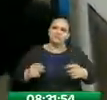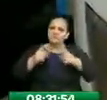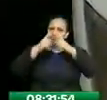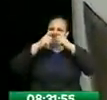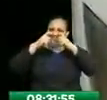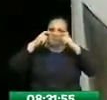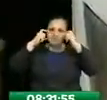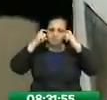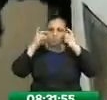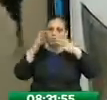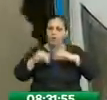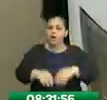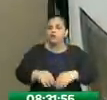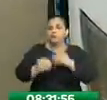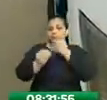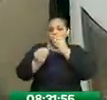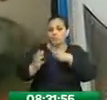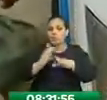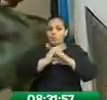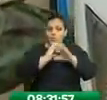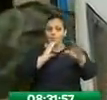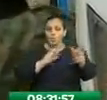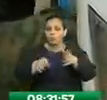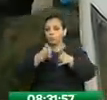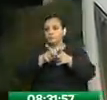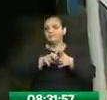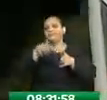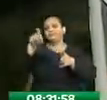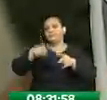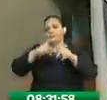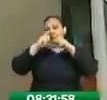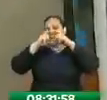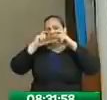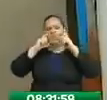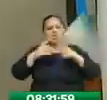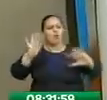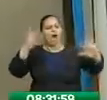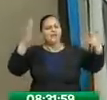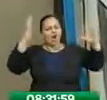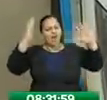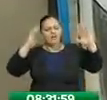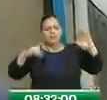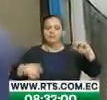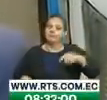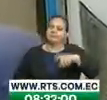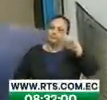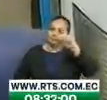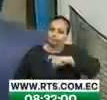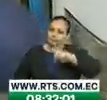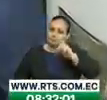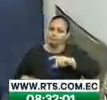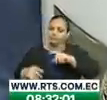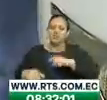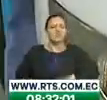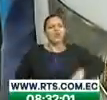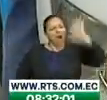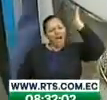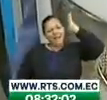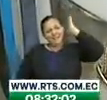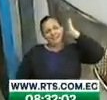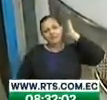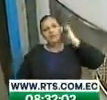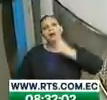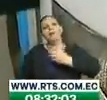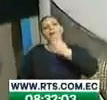tienen la mascarilla. Nosotros aquí, para subir al bus, ustedes han dicho que hemos hecho columnas, para subir al bus estamos obligando a que tengan la mascarilla, igual